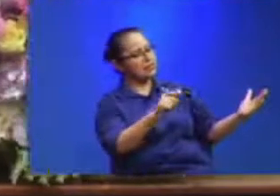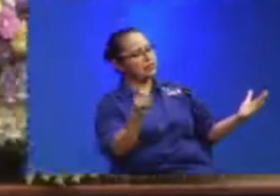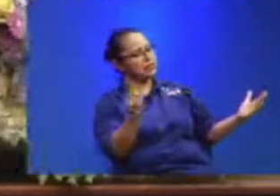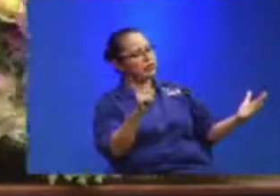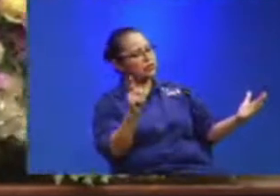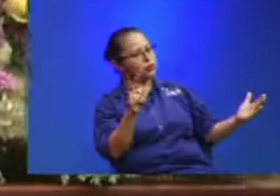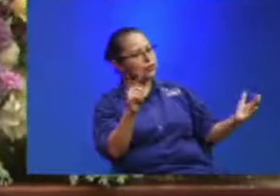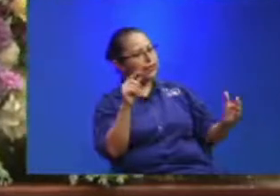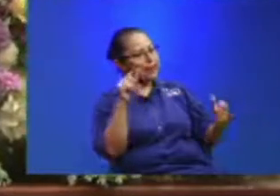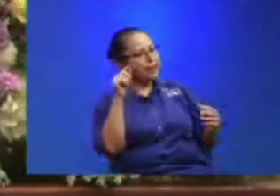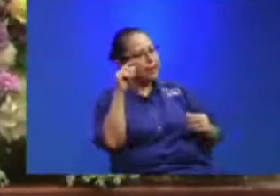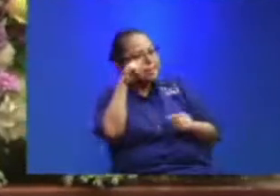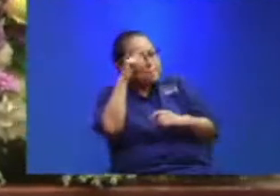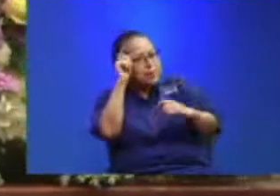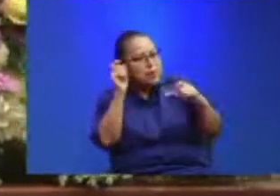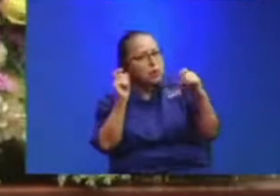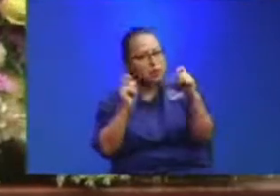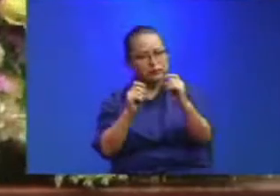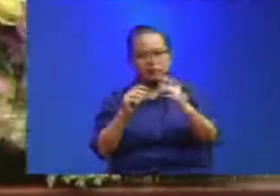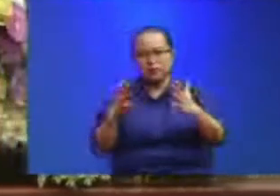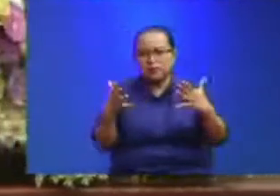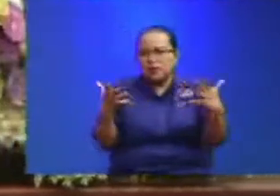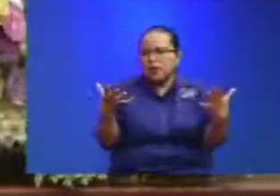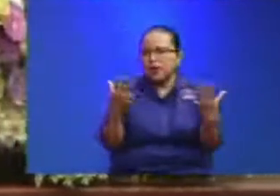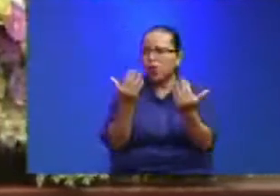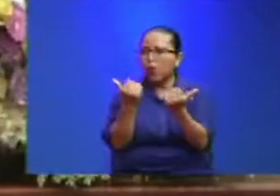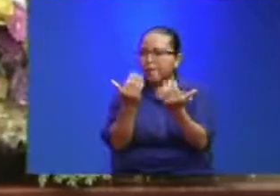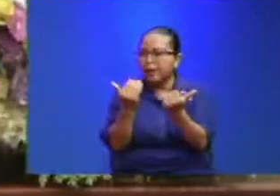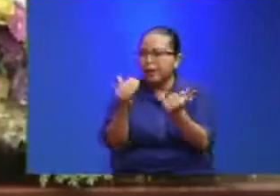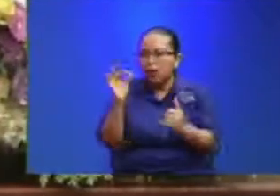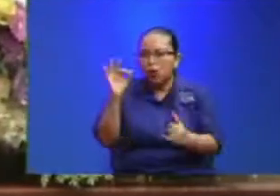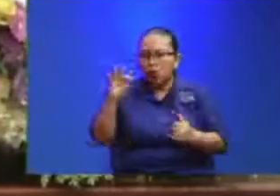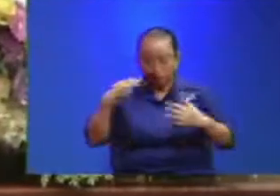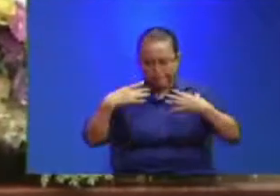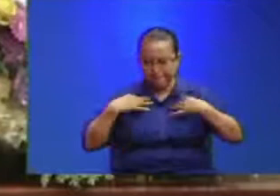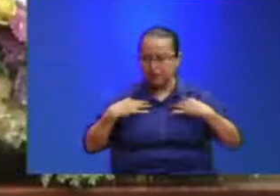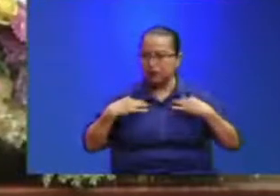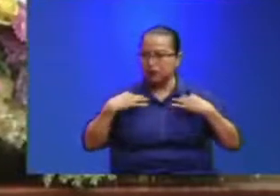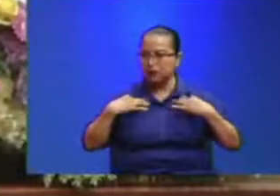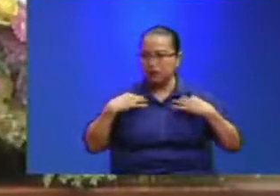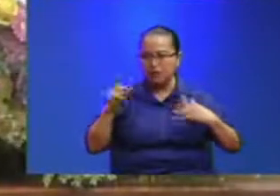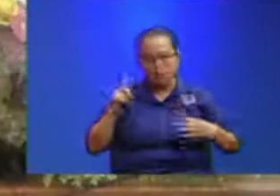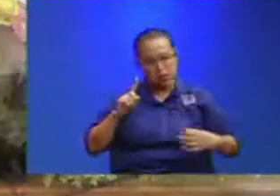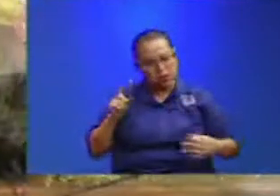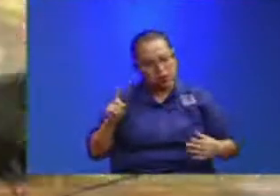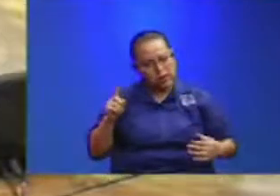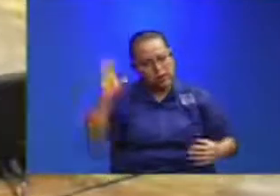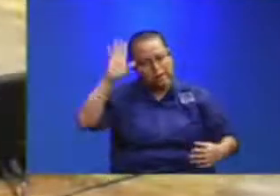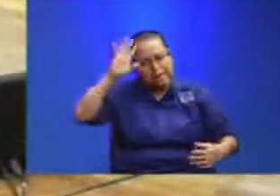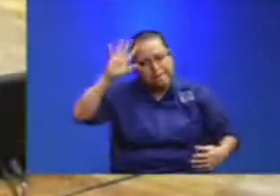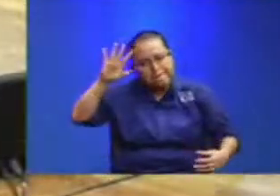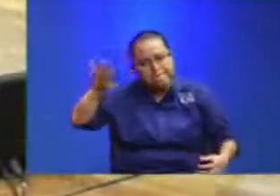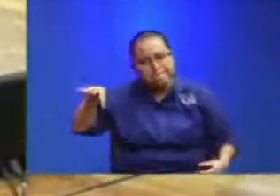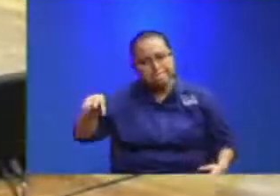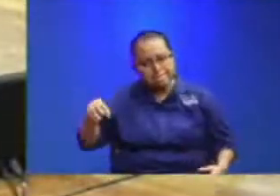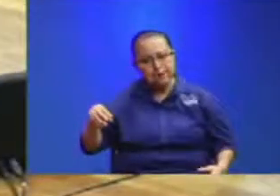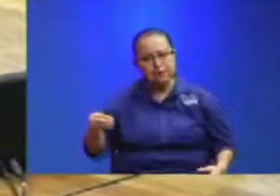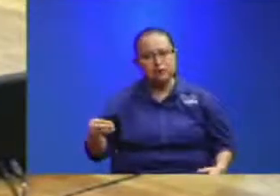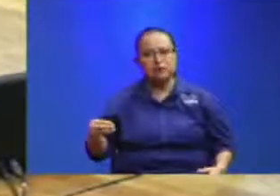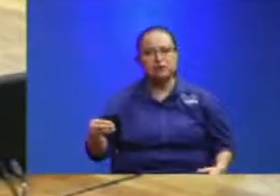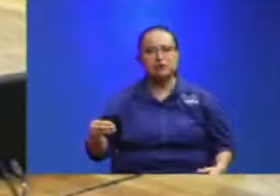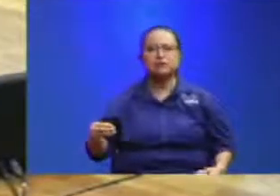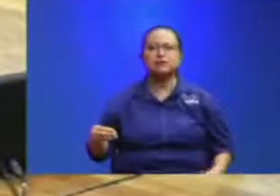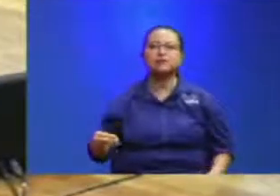preguntes que habrás de comer o que habrás de vestir porque ello y la de salir la estación